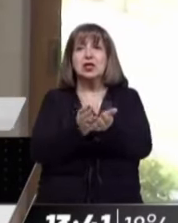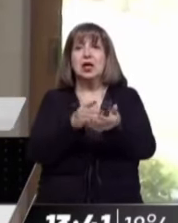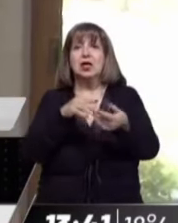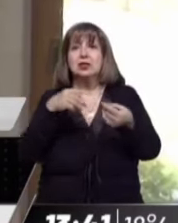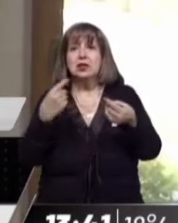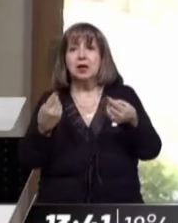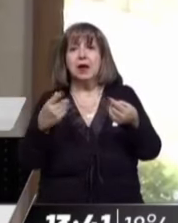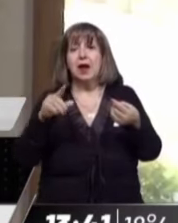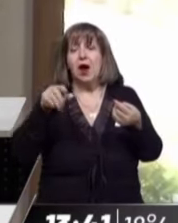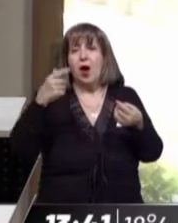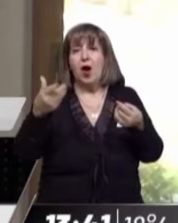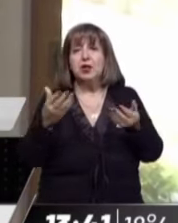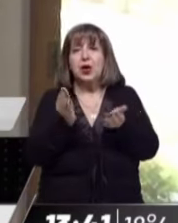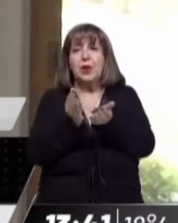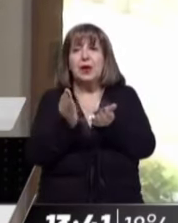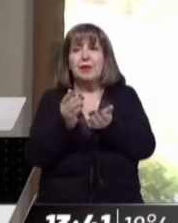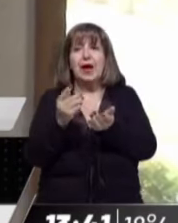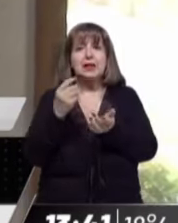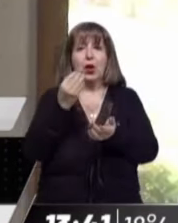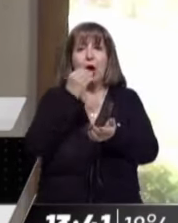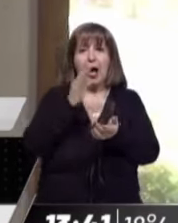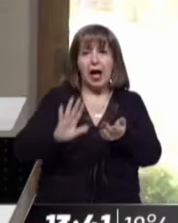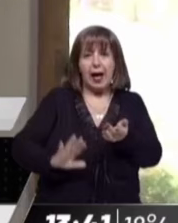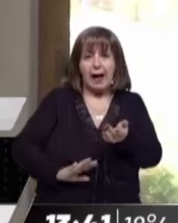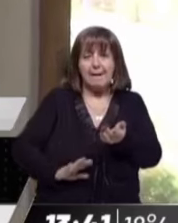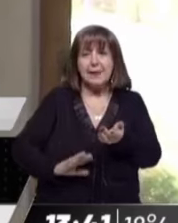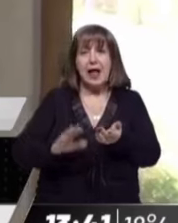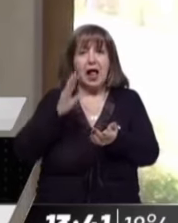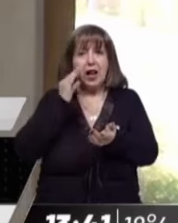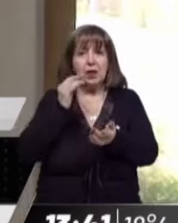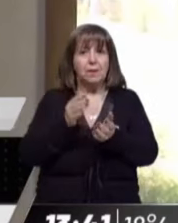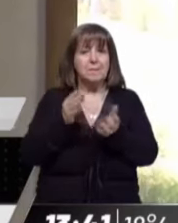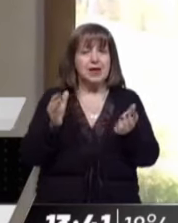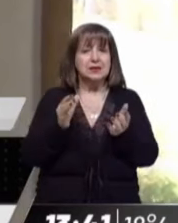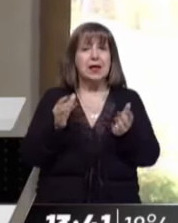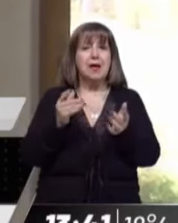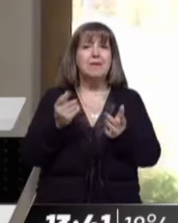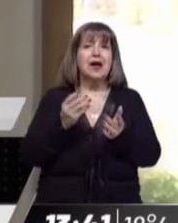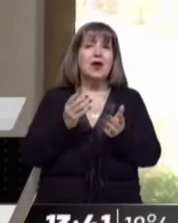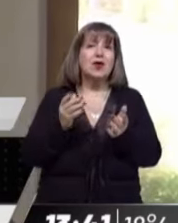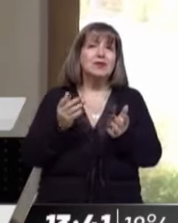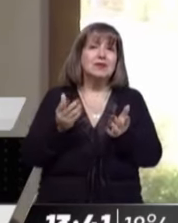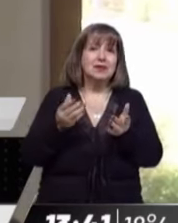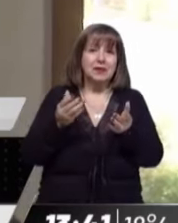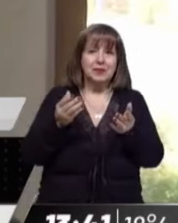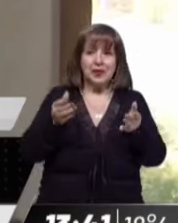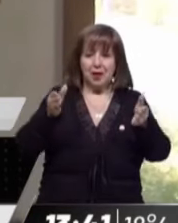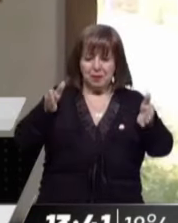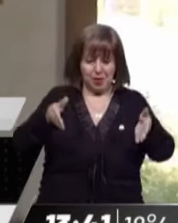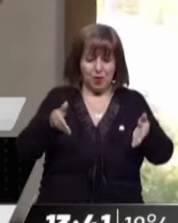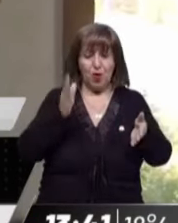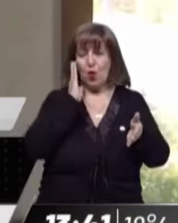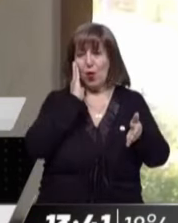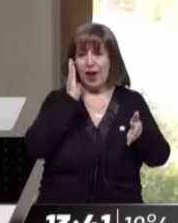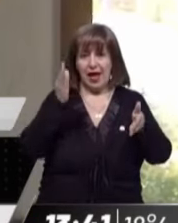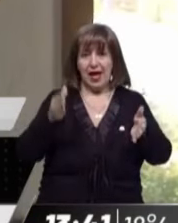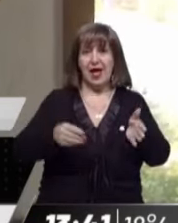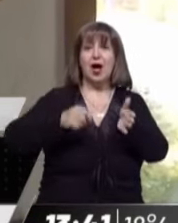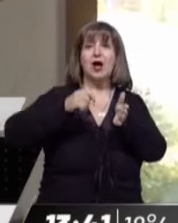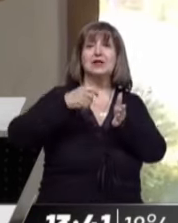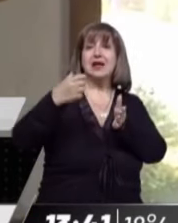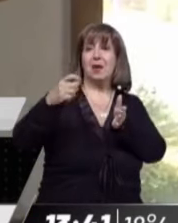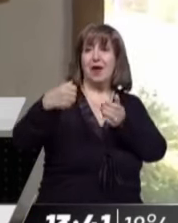rieso social la población se agranda diríamos pero nuestras posibilidades se achican porque en este como datato que